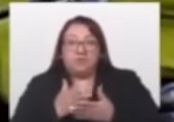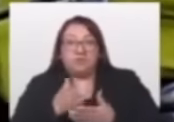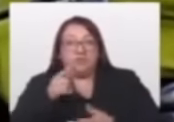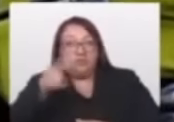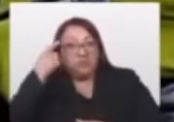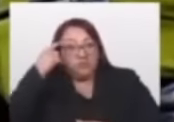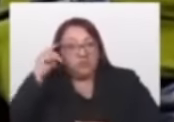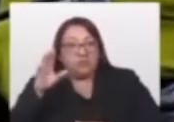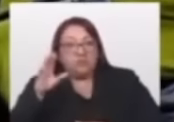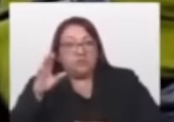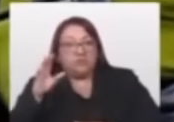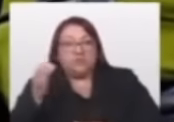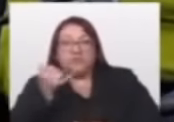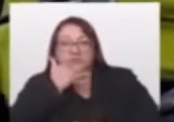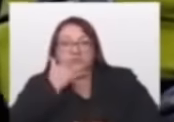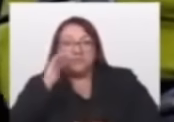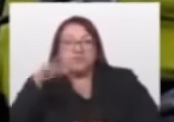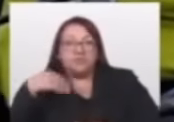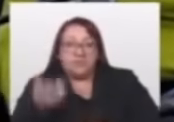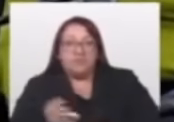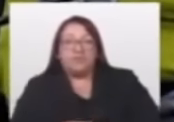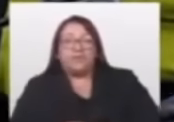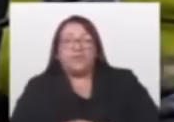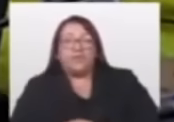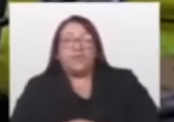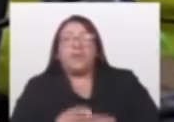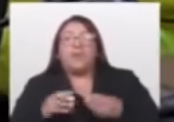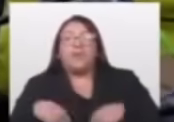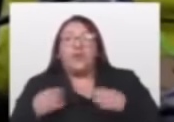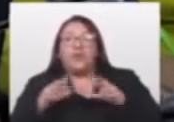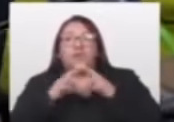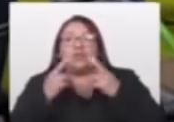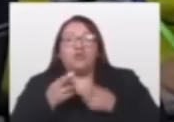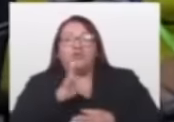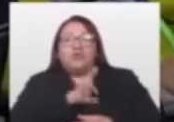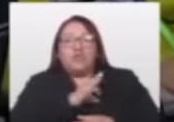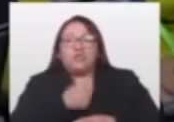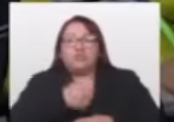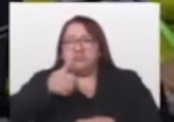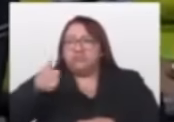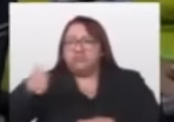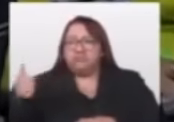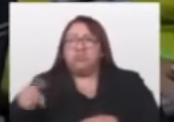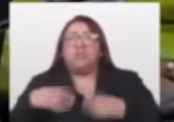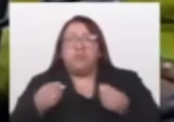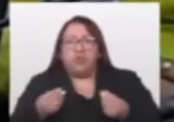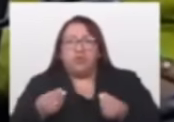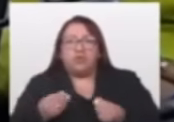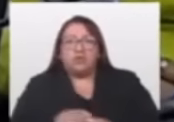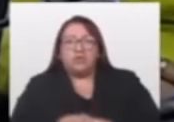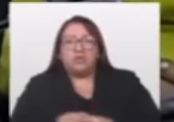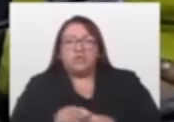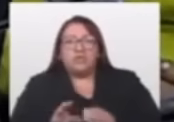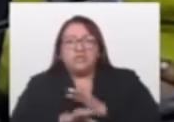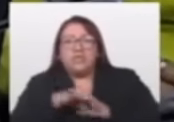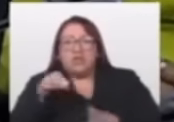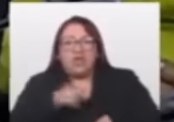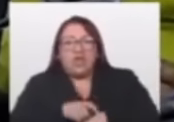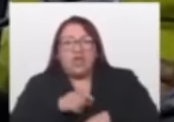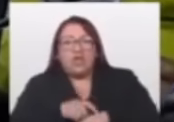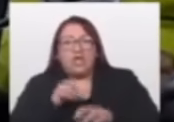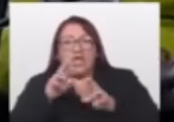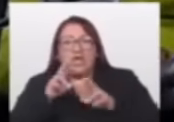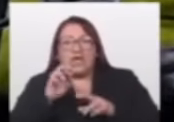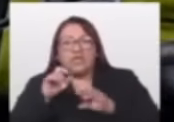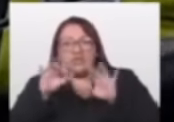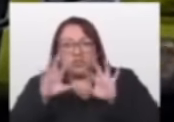¿Sabía usted lo que acontecería? ¿Por qué se reunió con los fiscales supremos? ¿Por qué salió a esa hora la resolución que